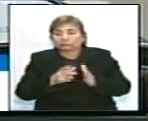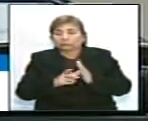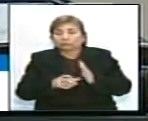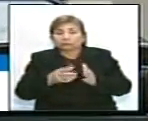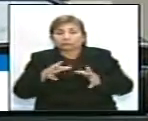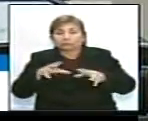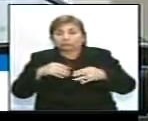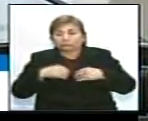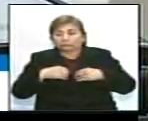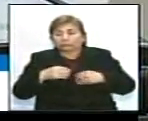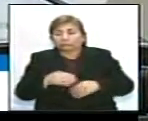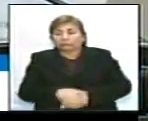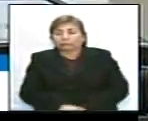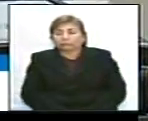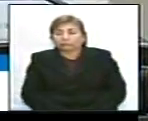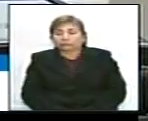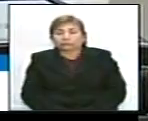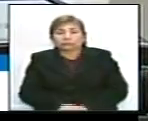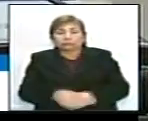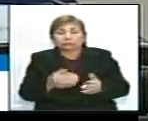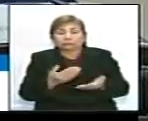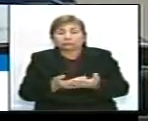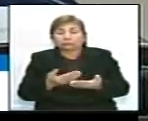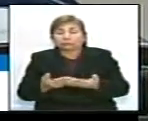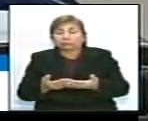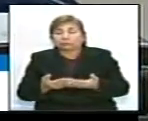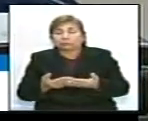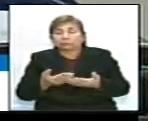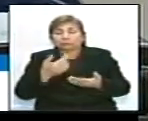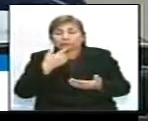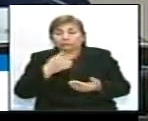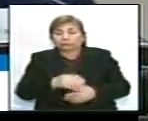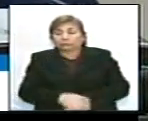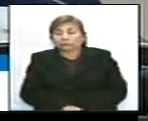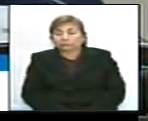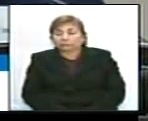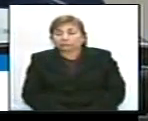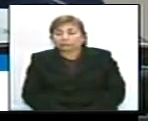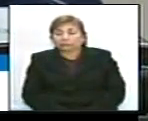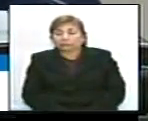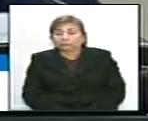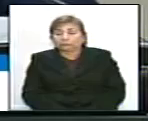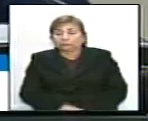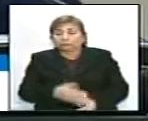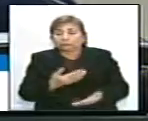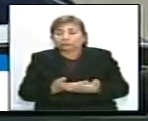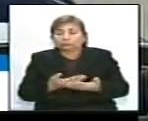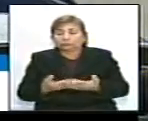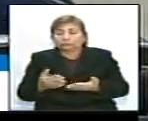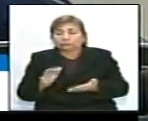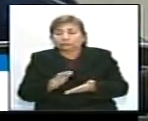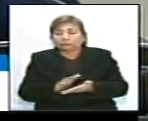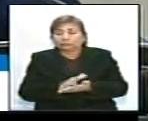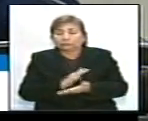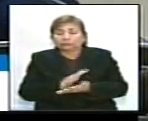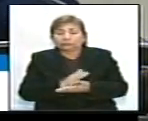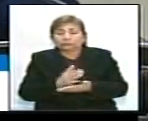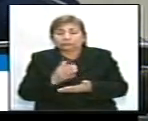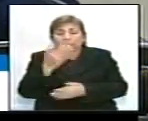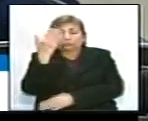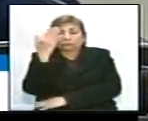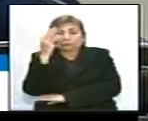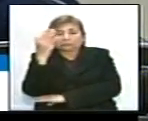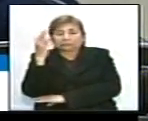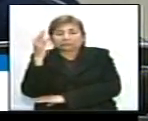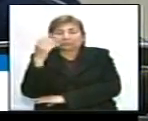han aprobado y estos lineamientos obedecen siguiente a los diferentes instrumentos que la autoridad forestal ha